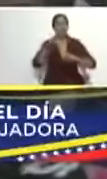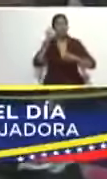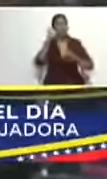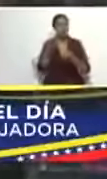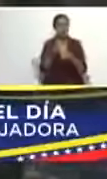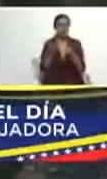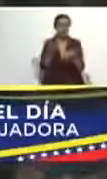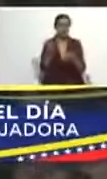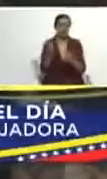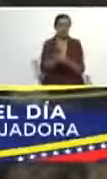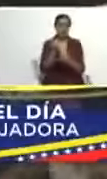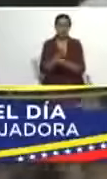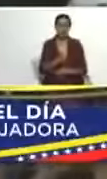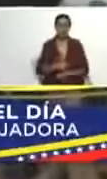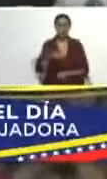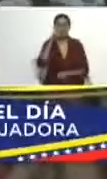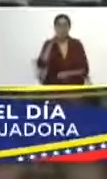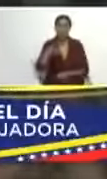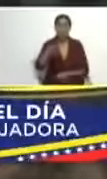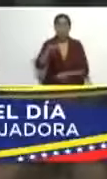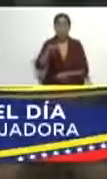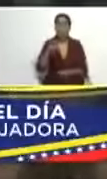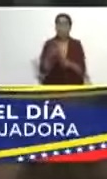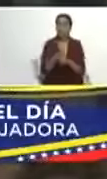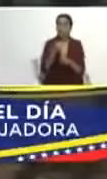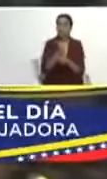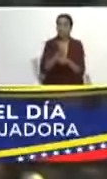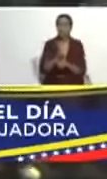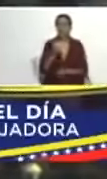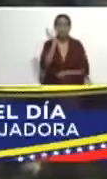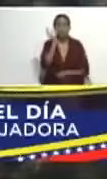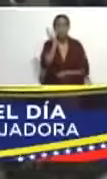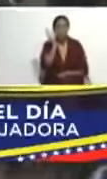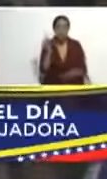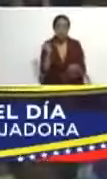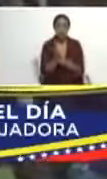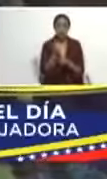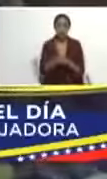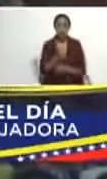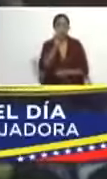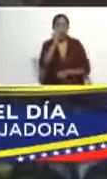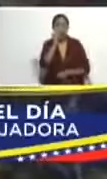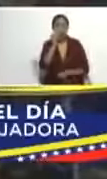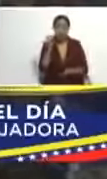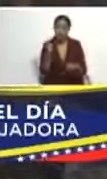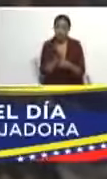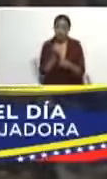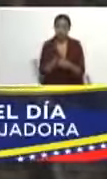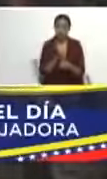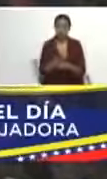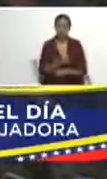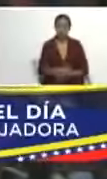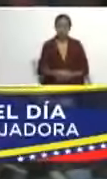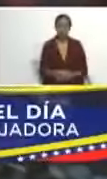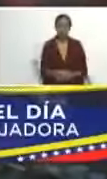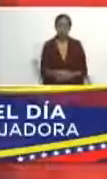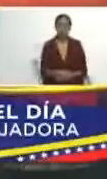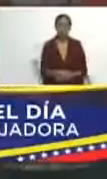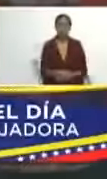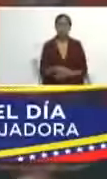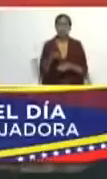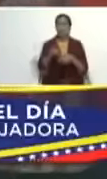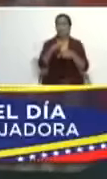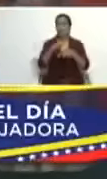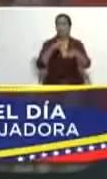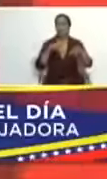Trabajador! Pueblo trabajador, mujeres trabajadoras, hombres trabajadores. Esta inmensa marcha